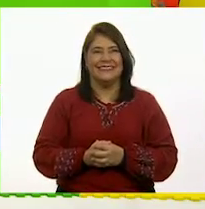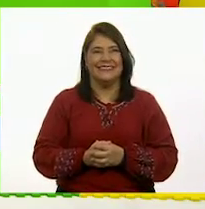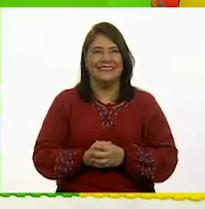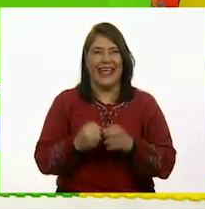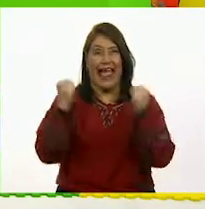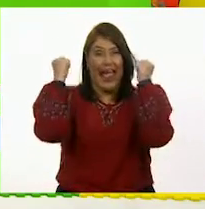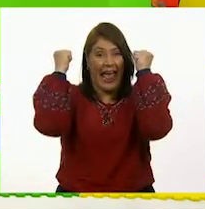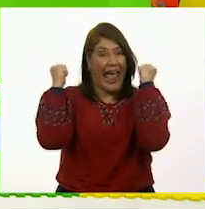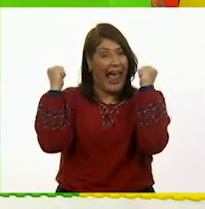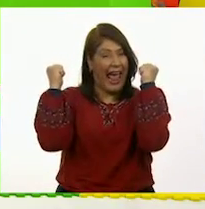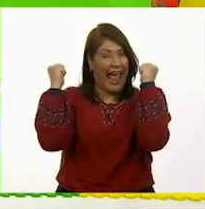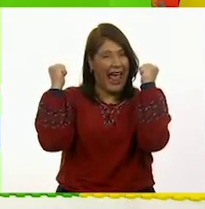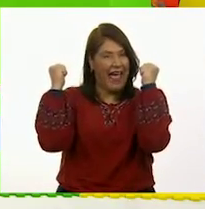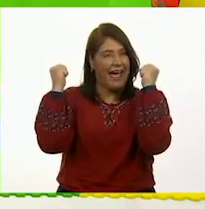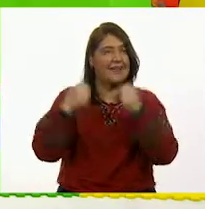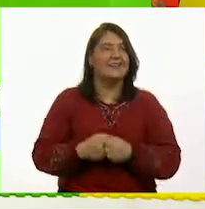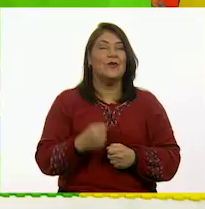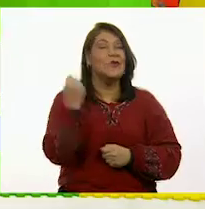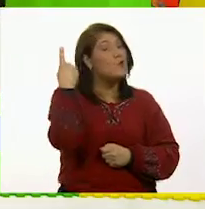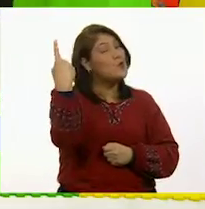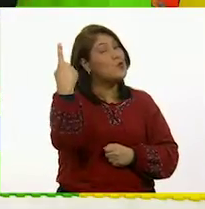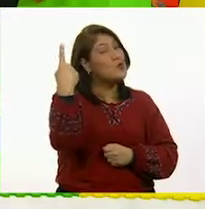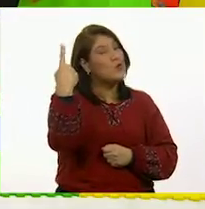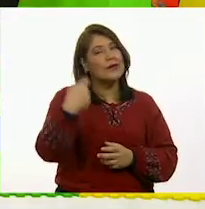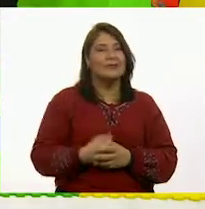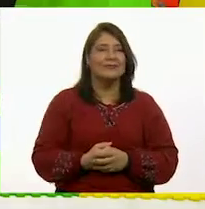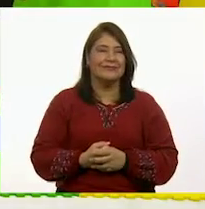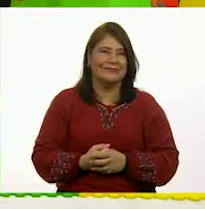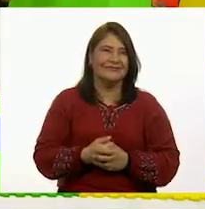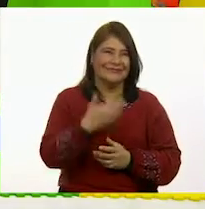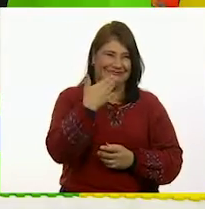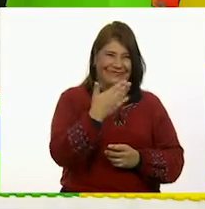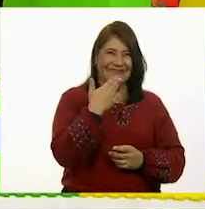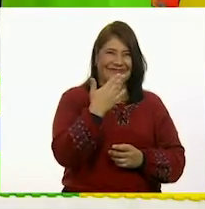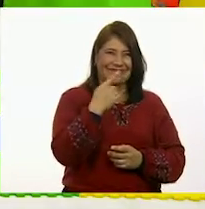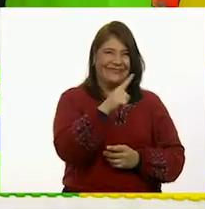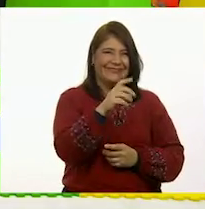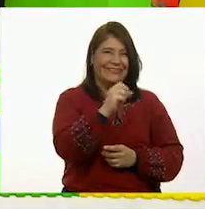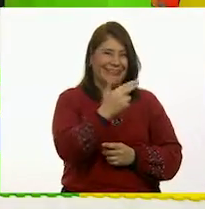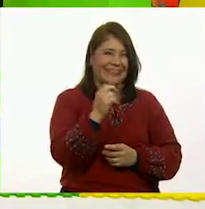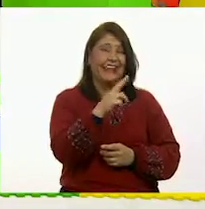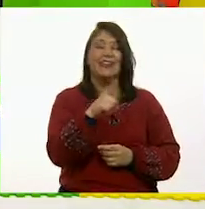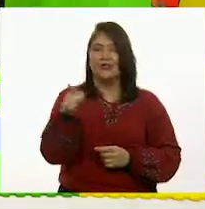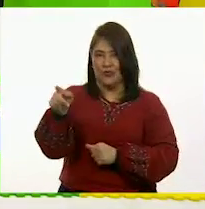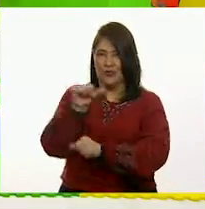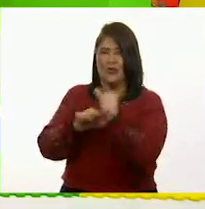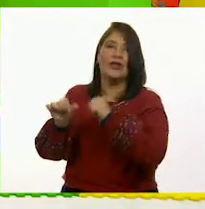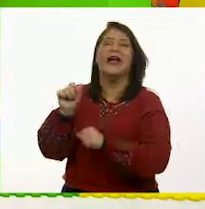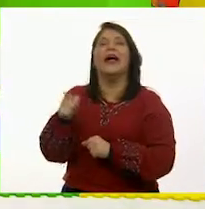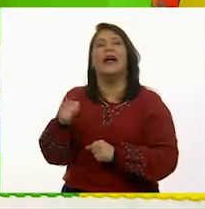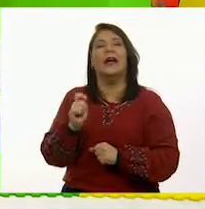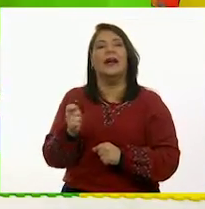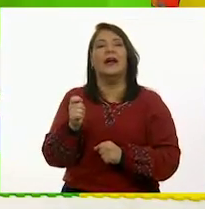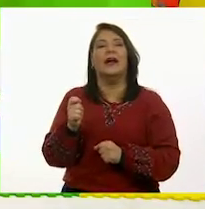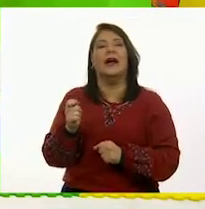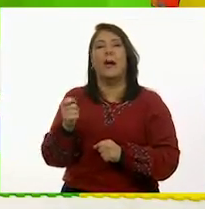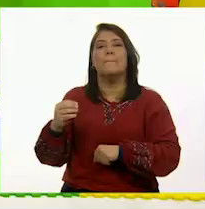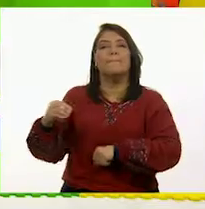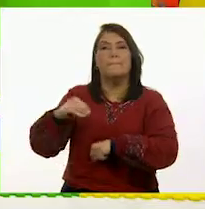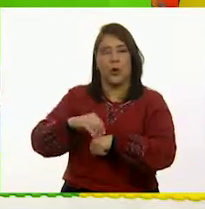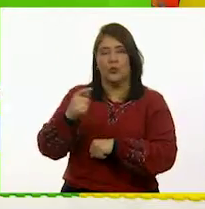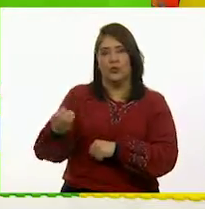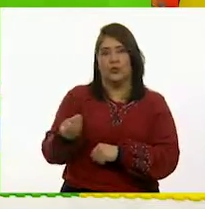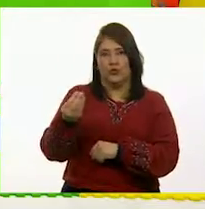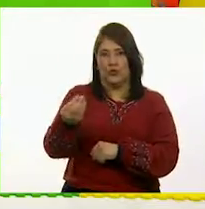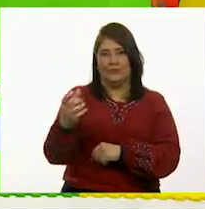¡Ah! ¡Tiene una! Muy bien, Sohar. ¿Tú? Ahora yo es te mi las turno. Acomodo. Aquí está tu